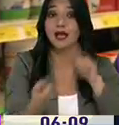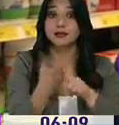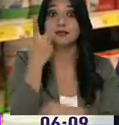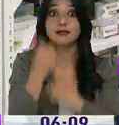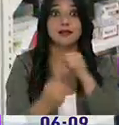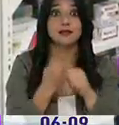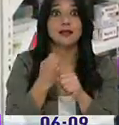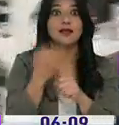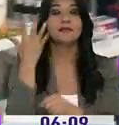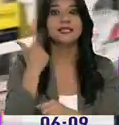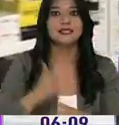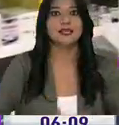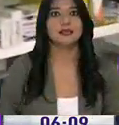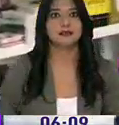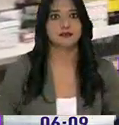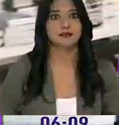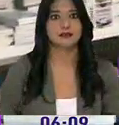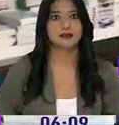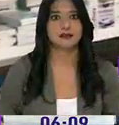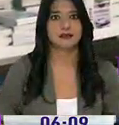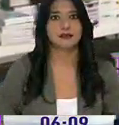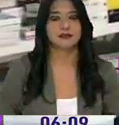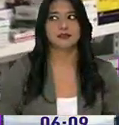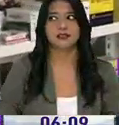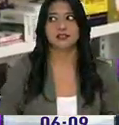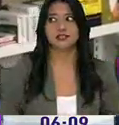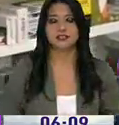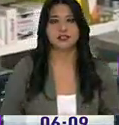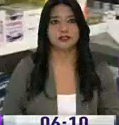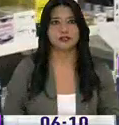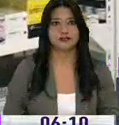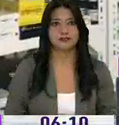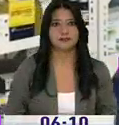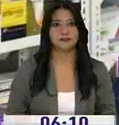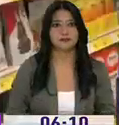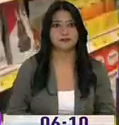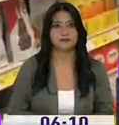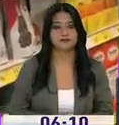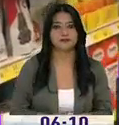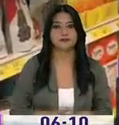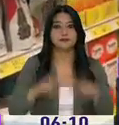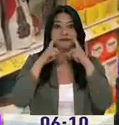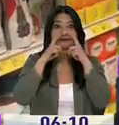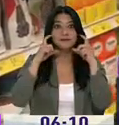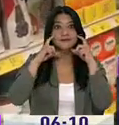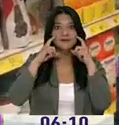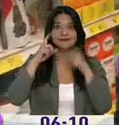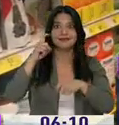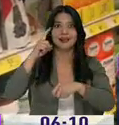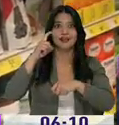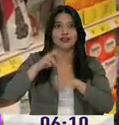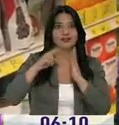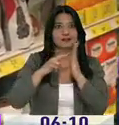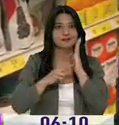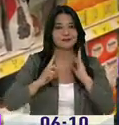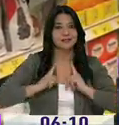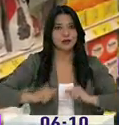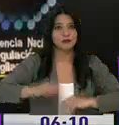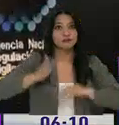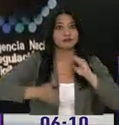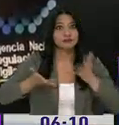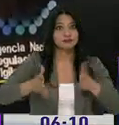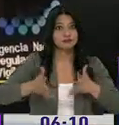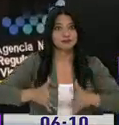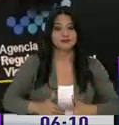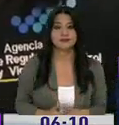días. Fueron verificando que existe el producto como mascarillas y alcohol y que tengan el registro sanitario y que no estén caducados. Bueno,